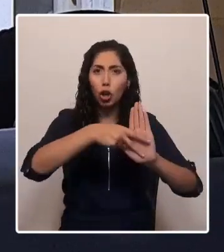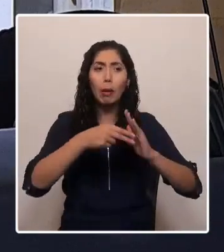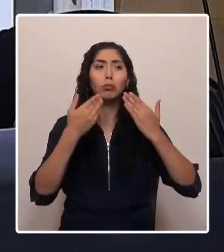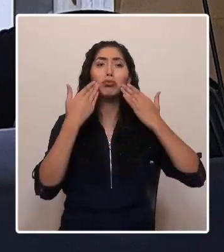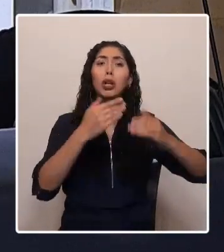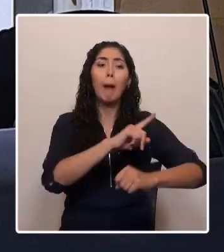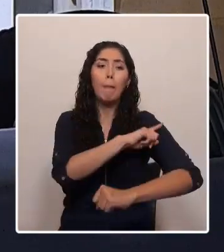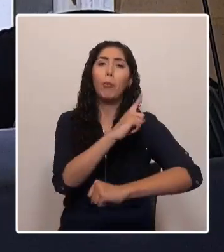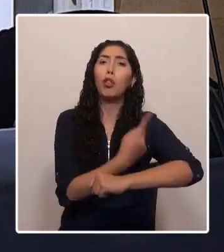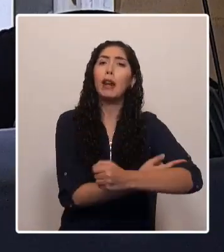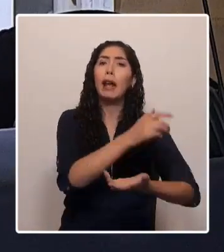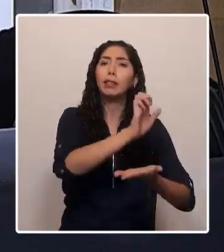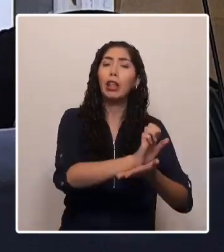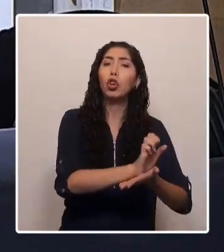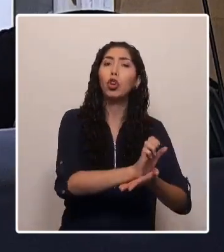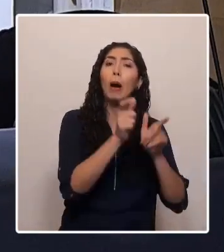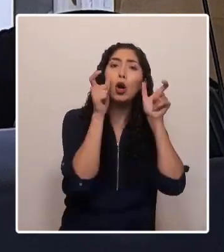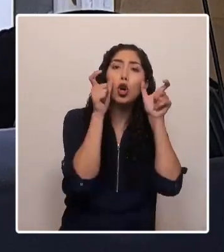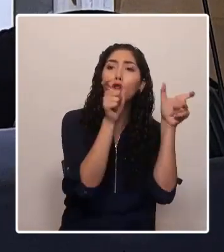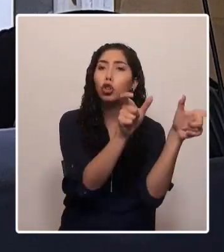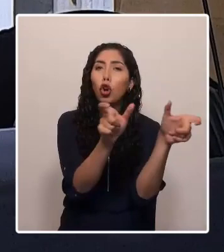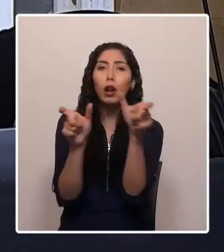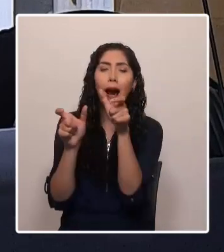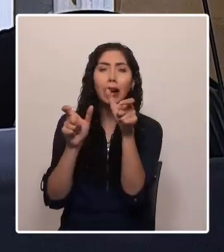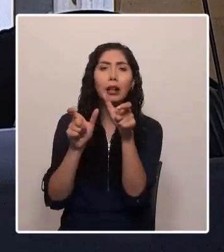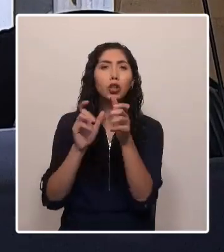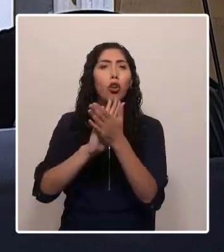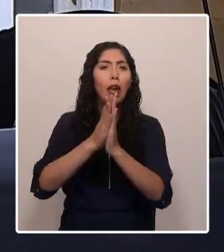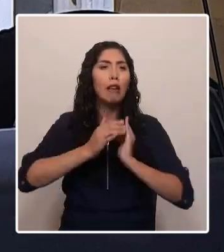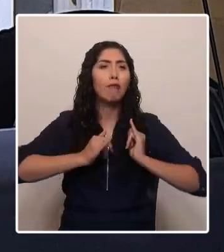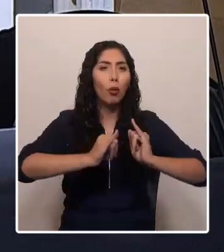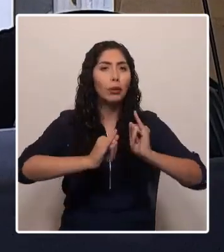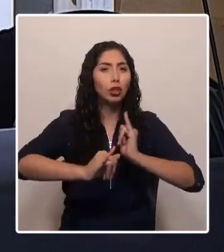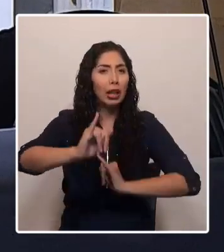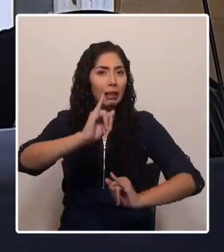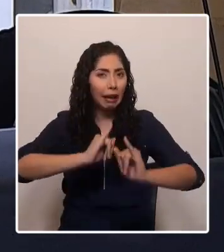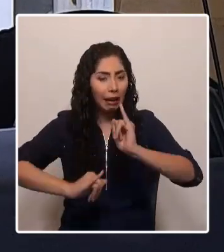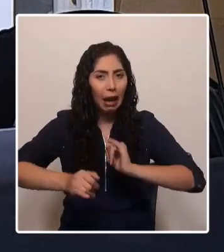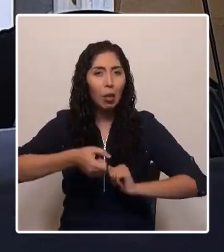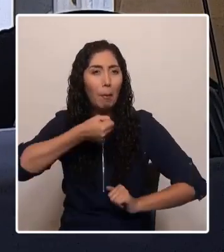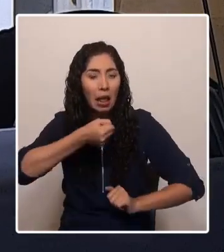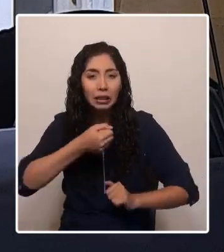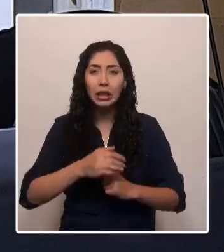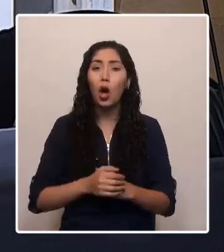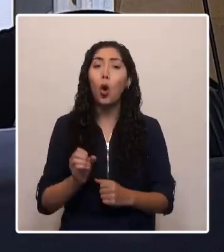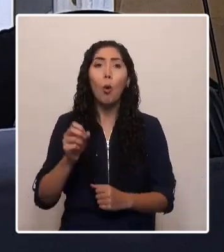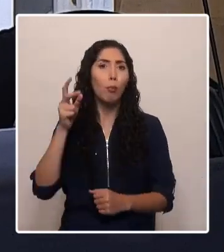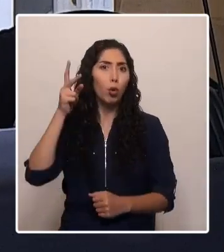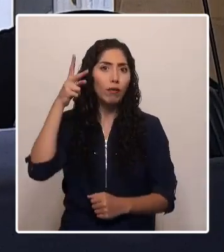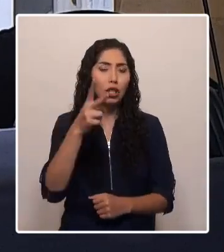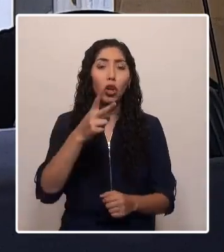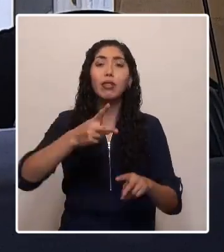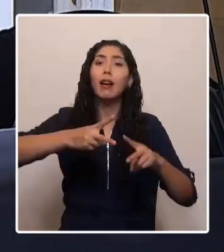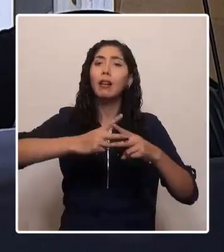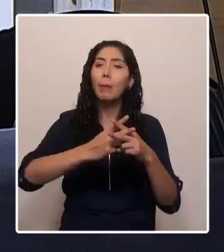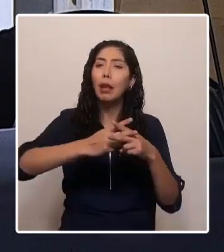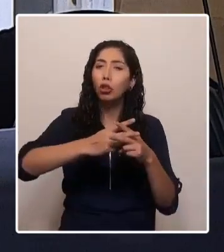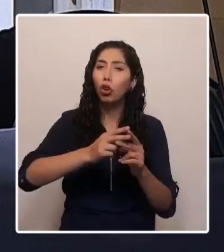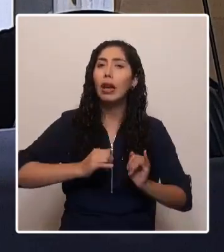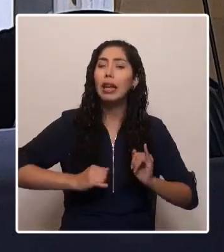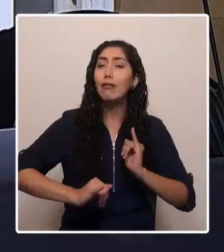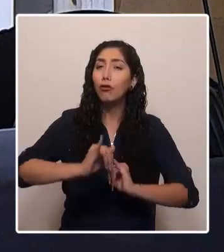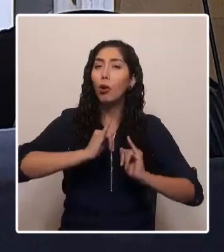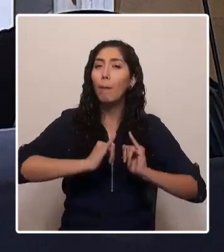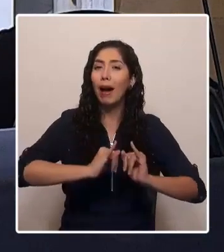los medios, la información disponible en Internet o la prohibición de herramientas informáticas, ya que se abre un riesgo enorme para